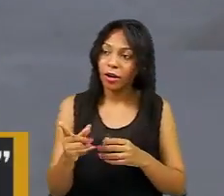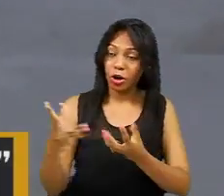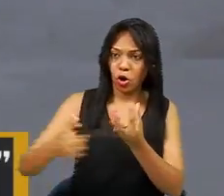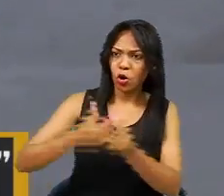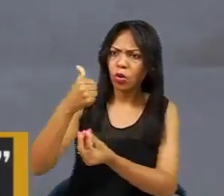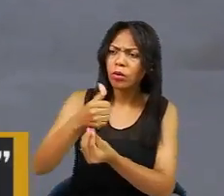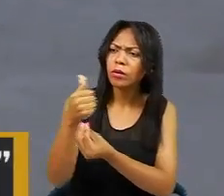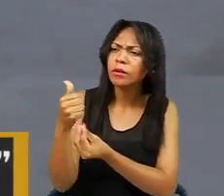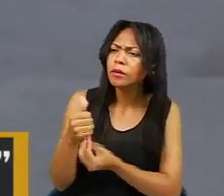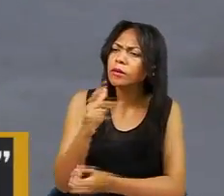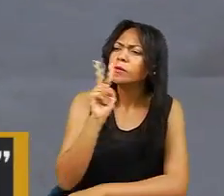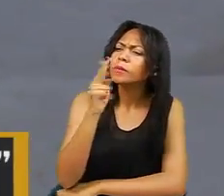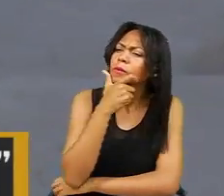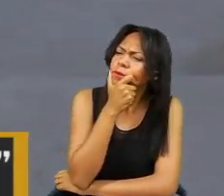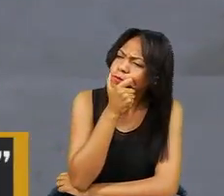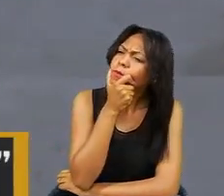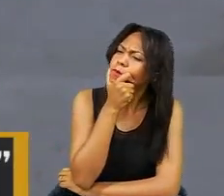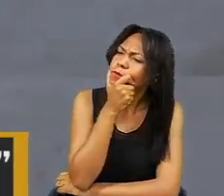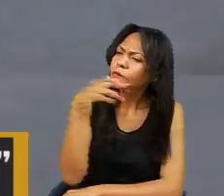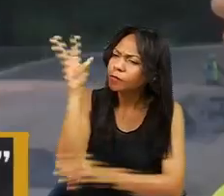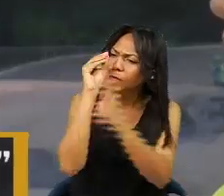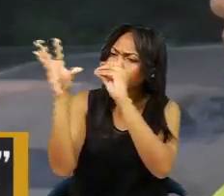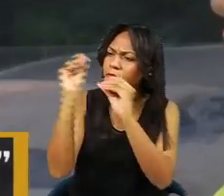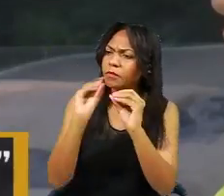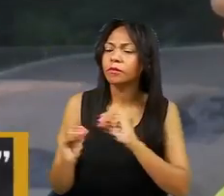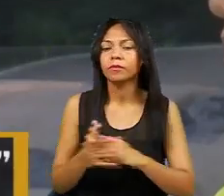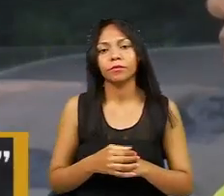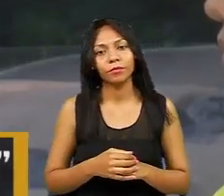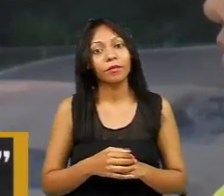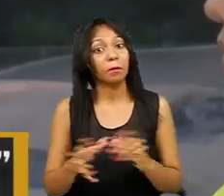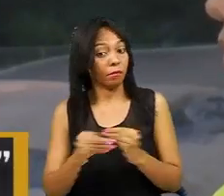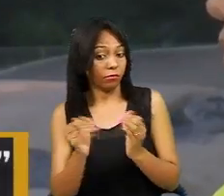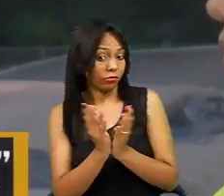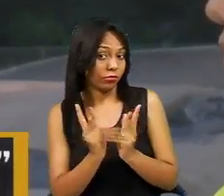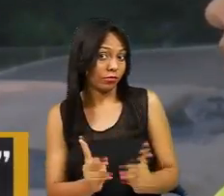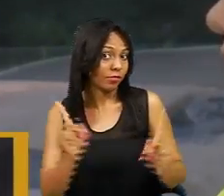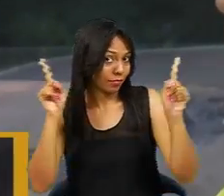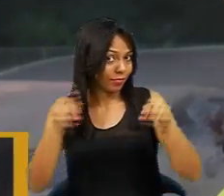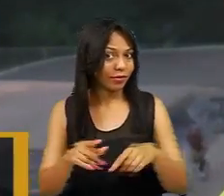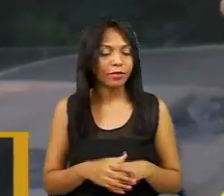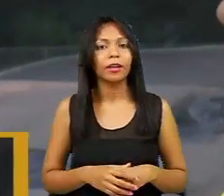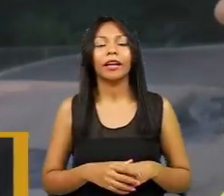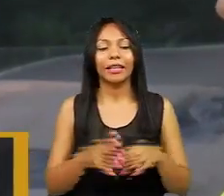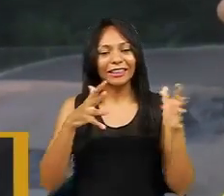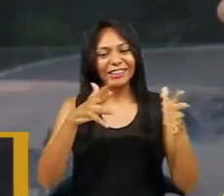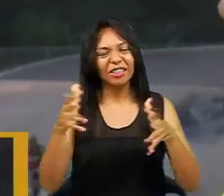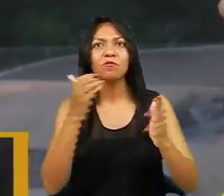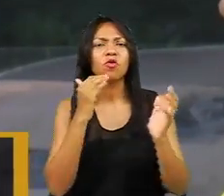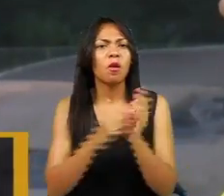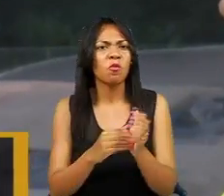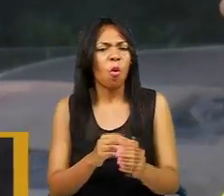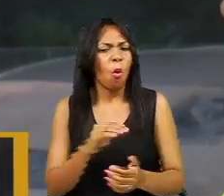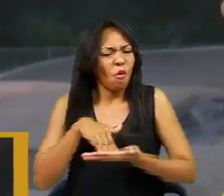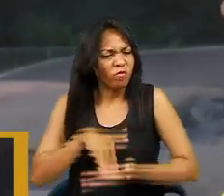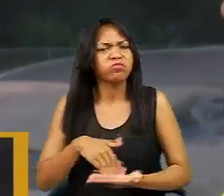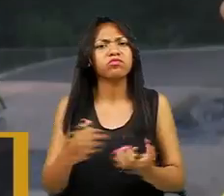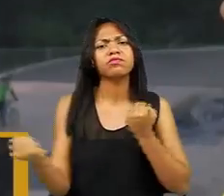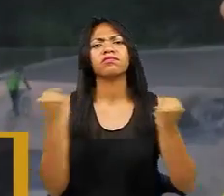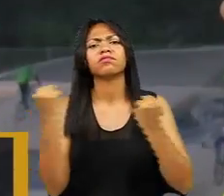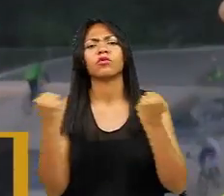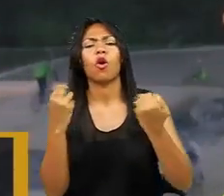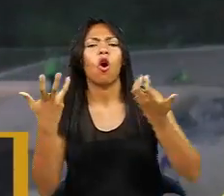educadores físicos, profesionales de la salud y estudiantes. Es mucho más específico el trabajo de potencia en el gimnasio, estamos viendo